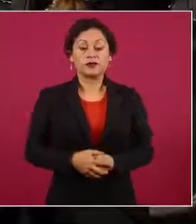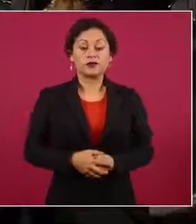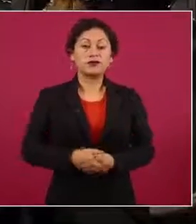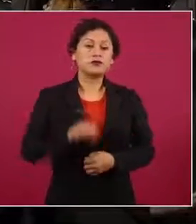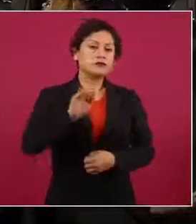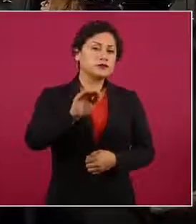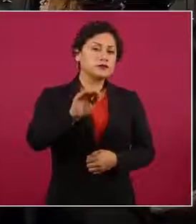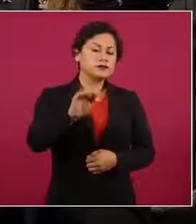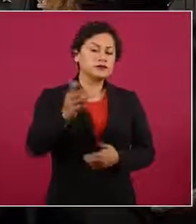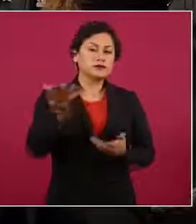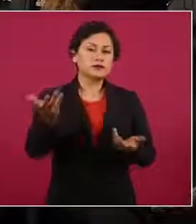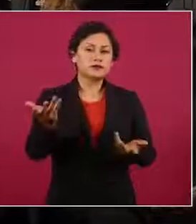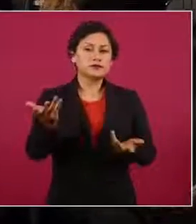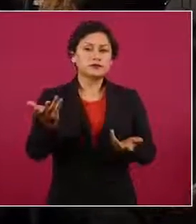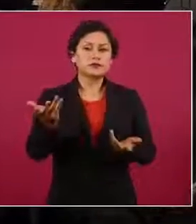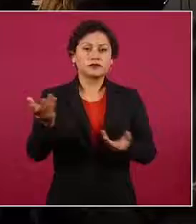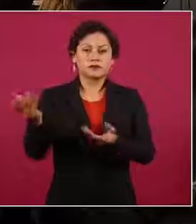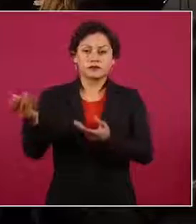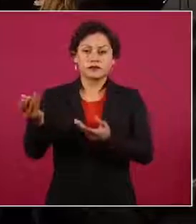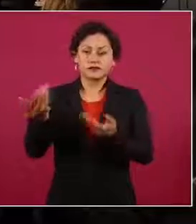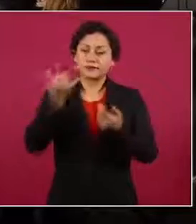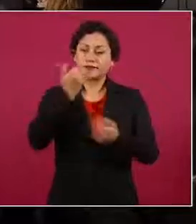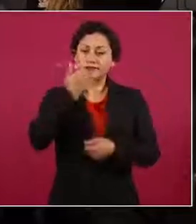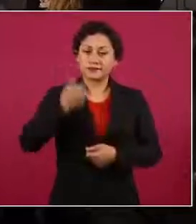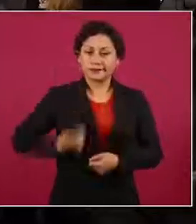Presidente, nos han hecho llegar, Julio Mar Gómez, perdón,